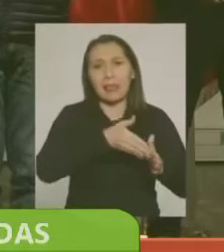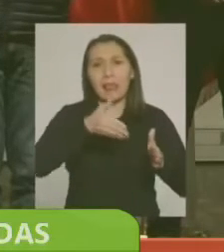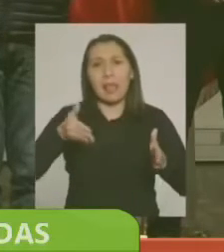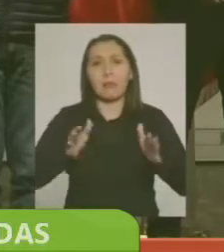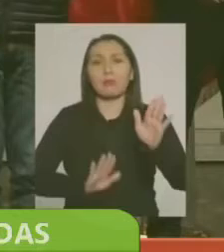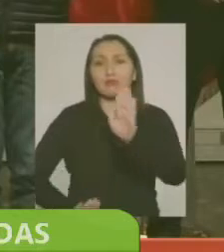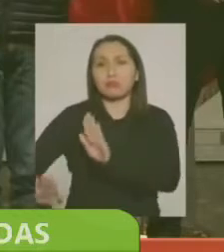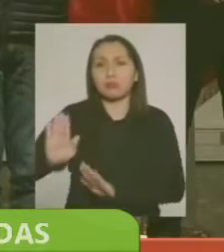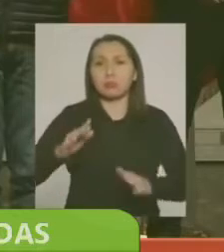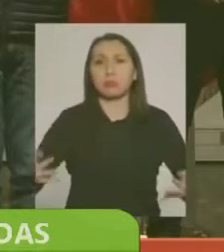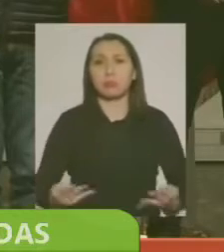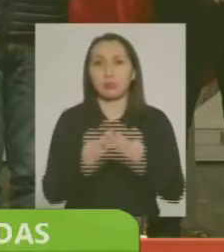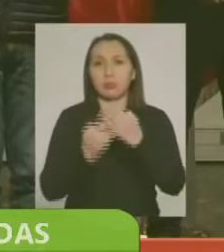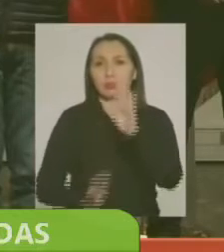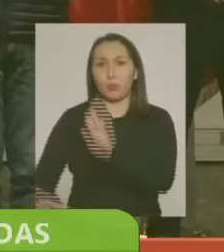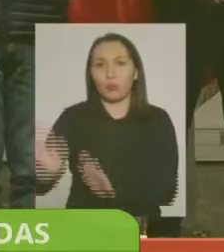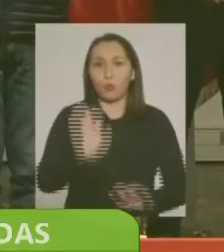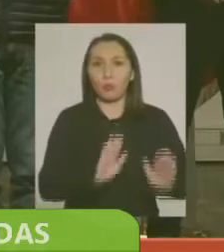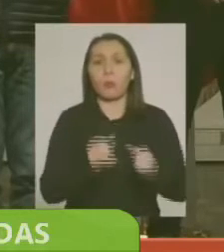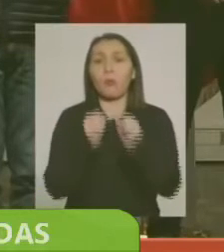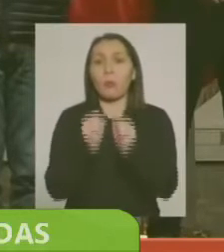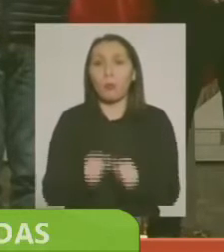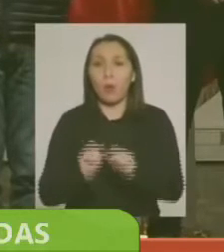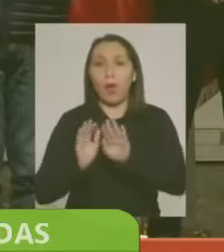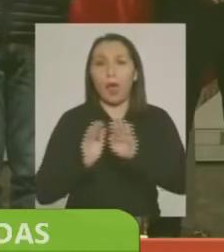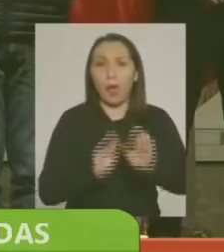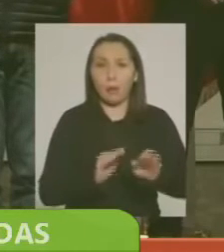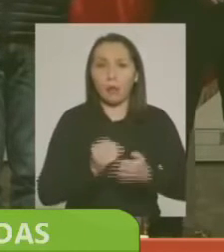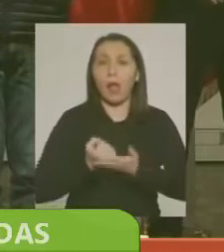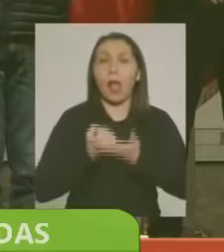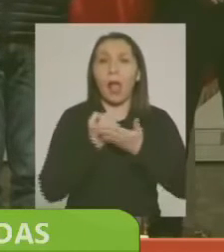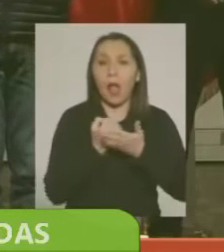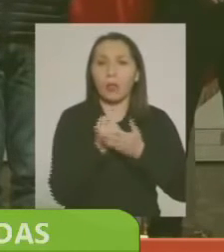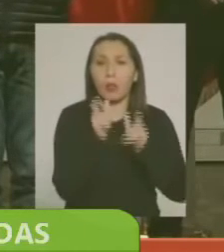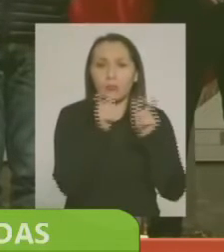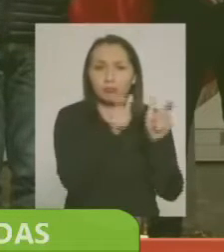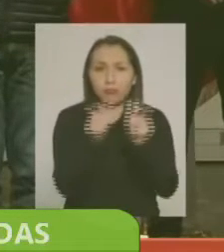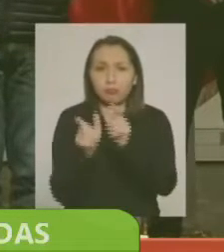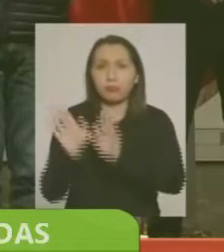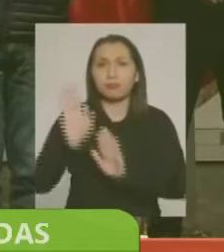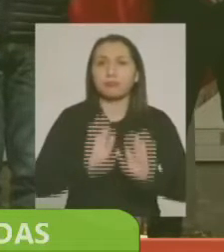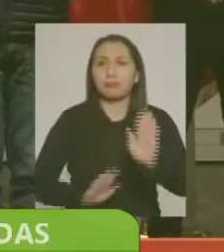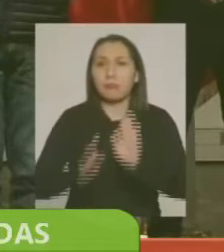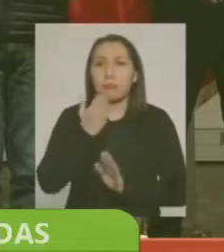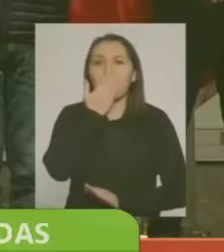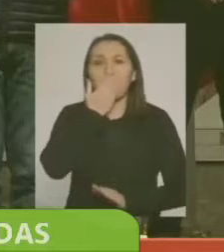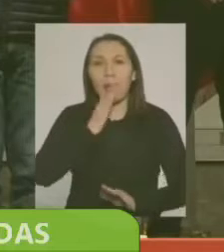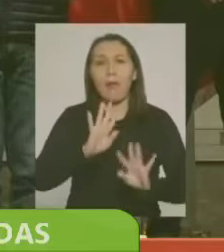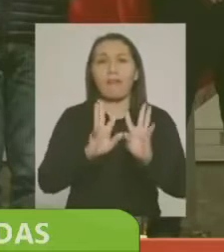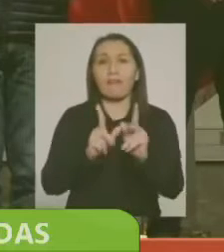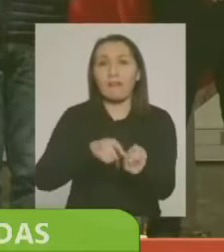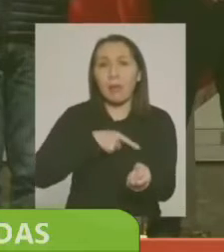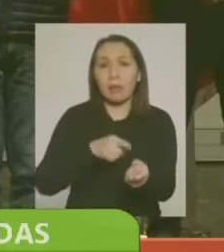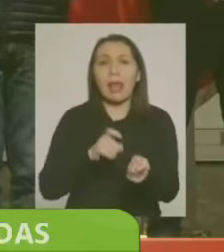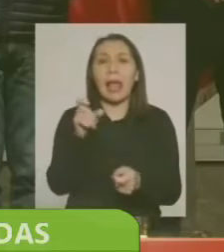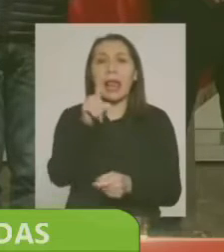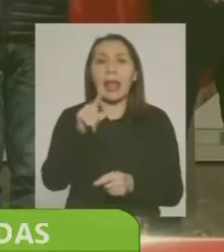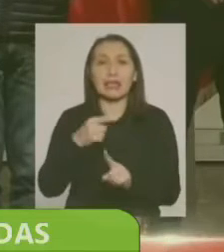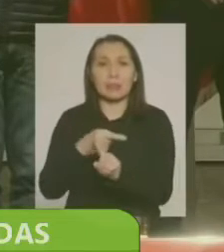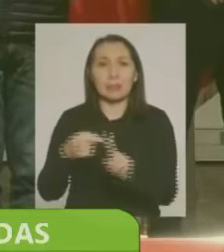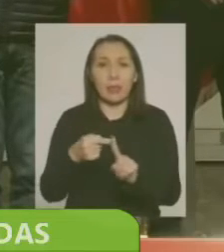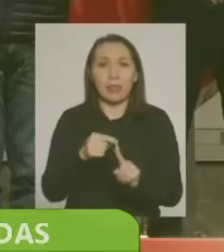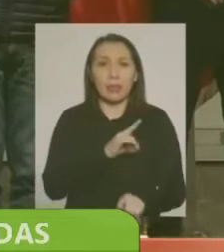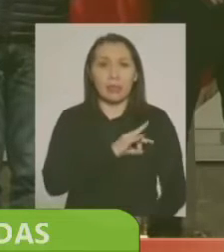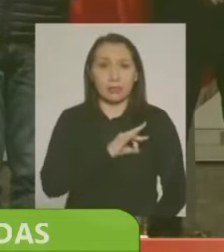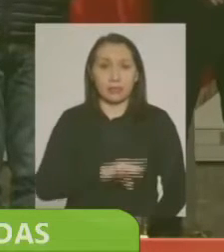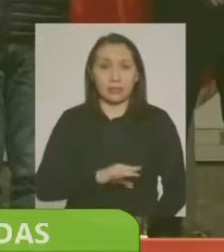¿O sobre qué pilares se construyen estas propuestas? Primero, préstamos estatales solidarios para la clase media. Segundo, la postergación en